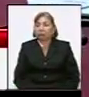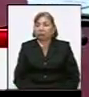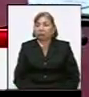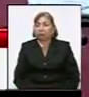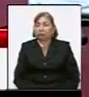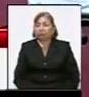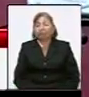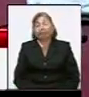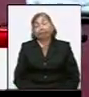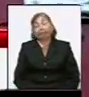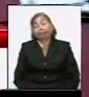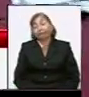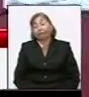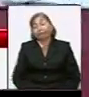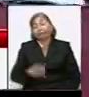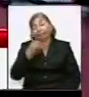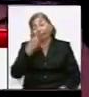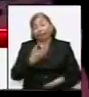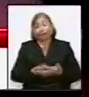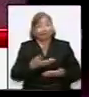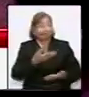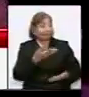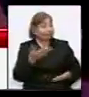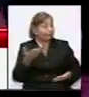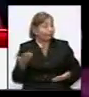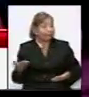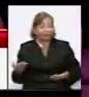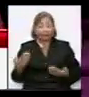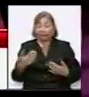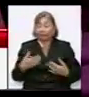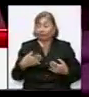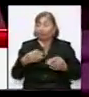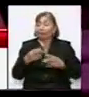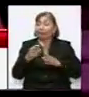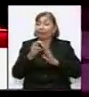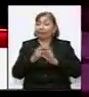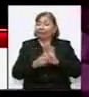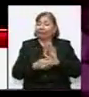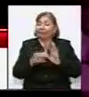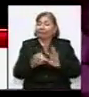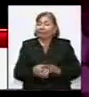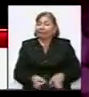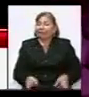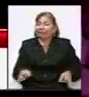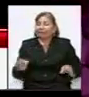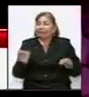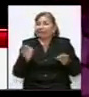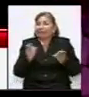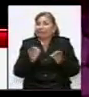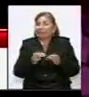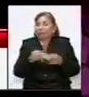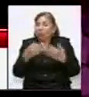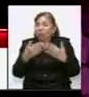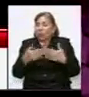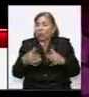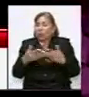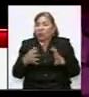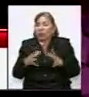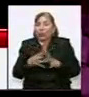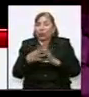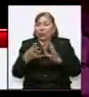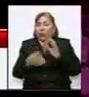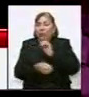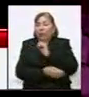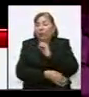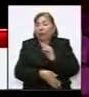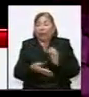bueno no habiendo más intervenciones siendo un proyecto muy importante sobre todo para poder llegar a la población más vulnerable